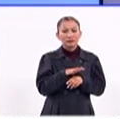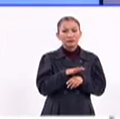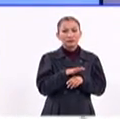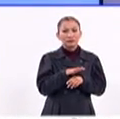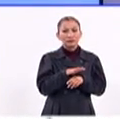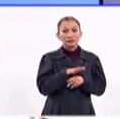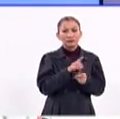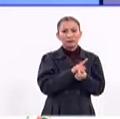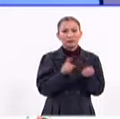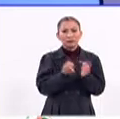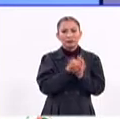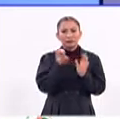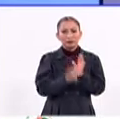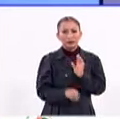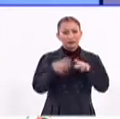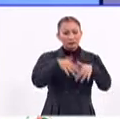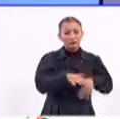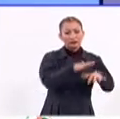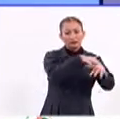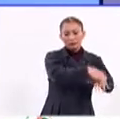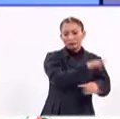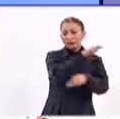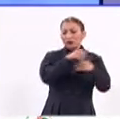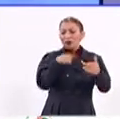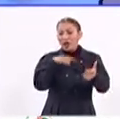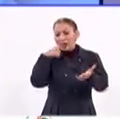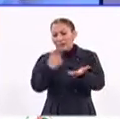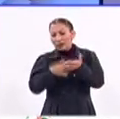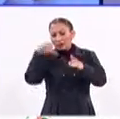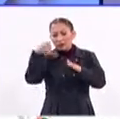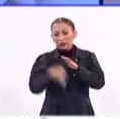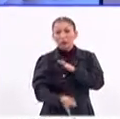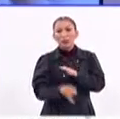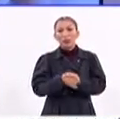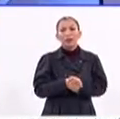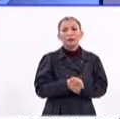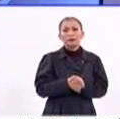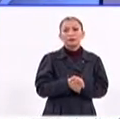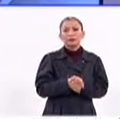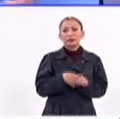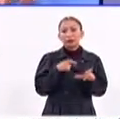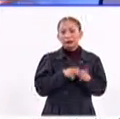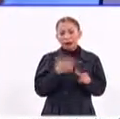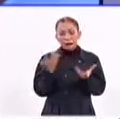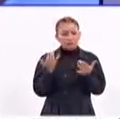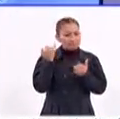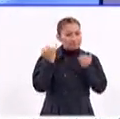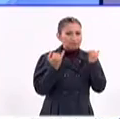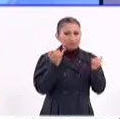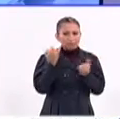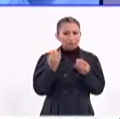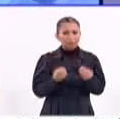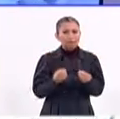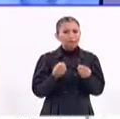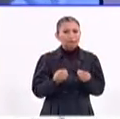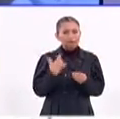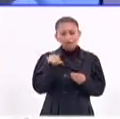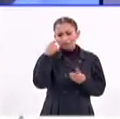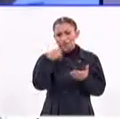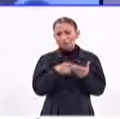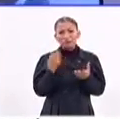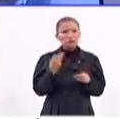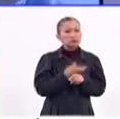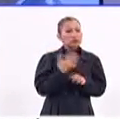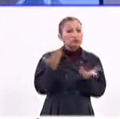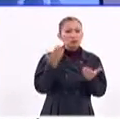nuestro convivio. Por ejemplo, los océanos, los mares, todo lo que hay en nuestras profundidades, pues sigue generando a veces muchas sospechas de todo